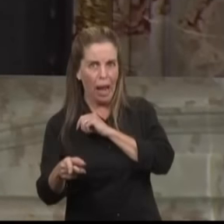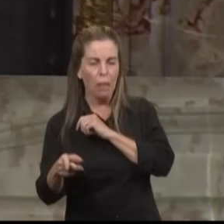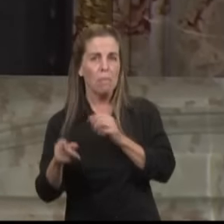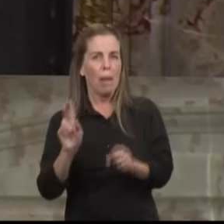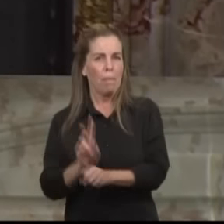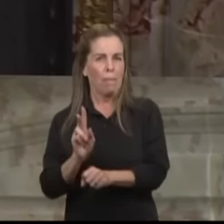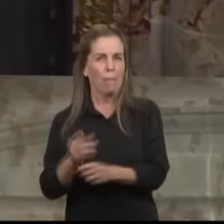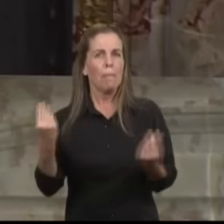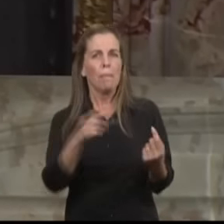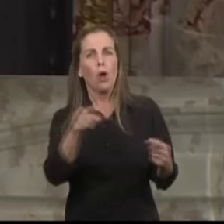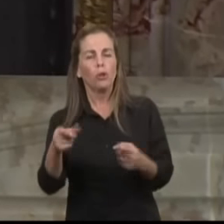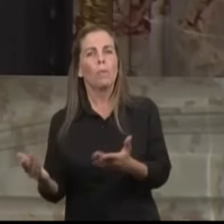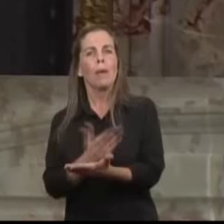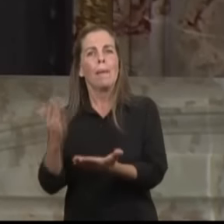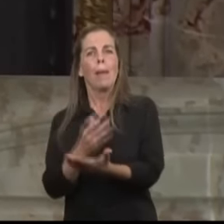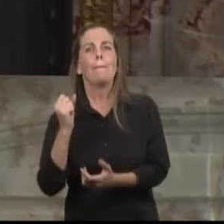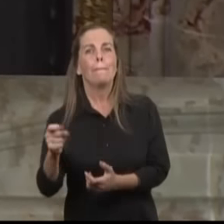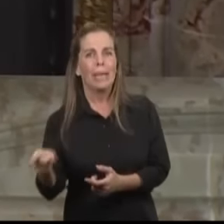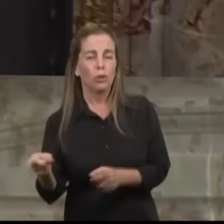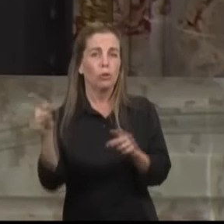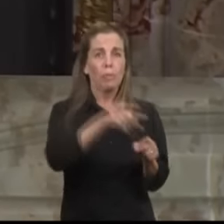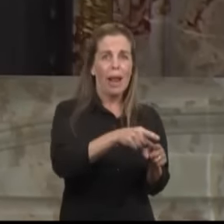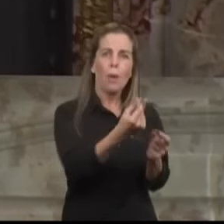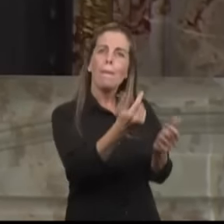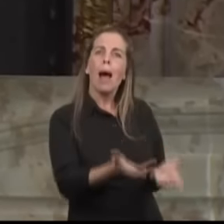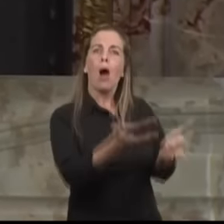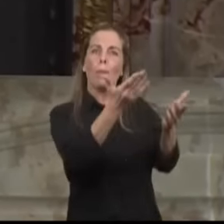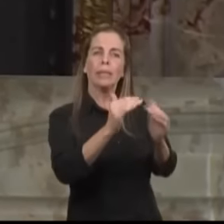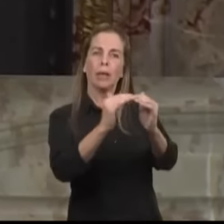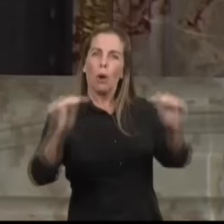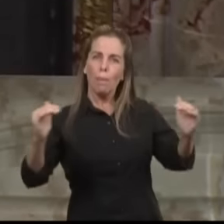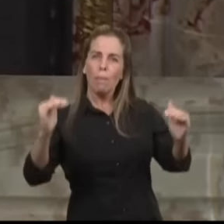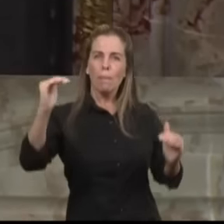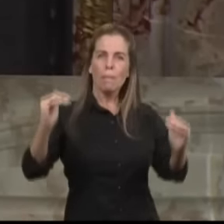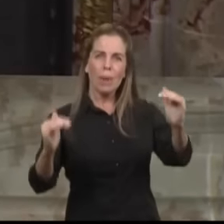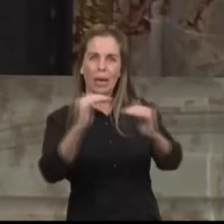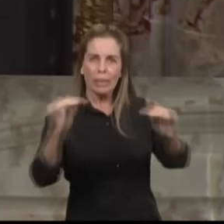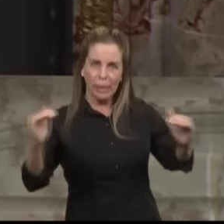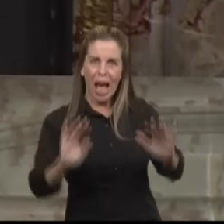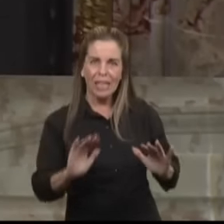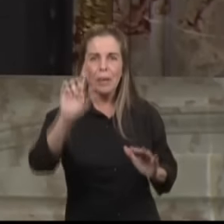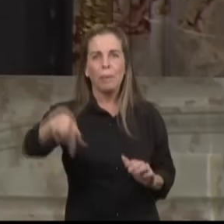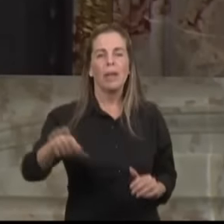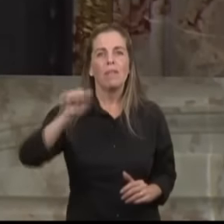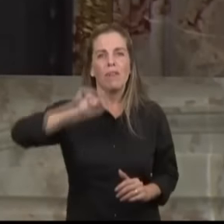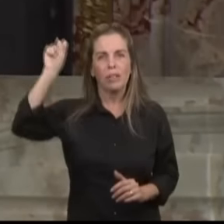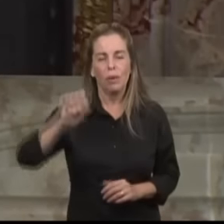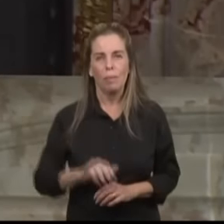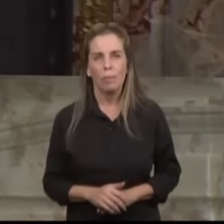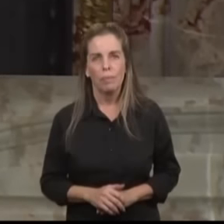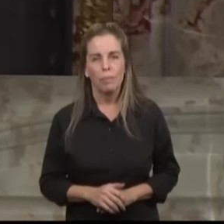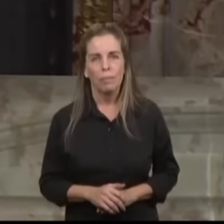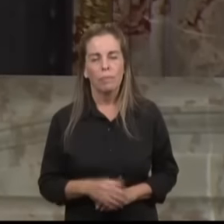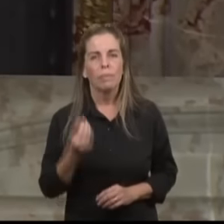B, emita dinero haciendo subir el precio de A más que proporcionalmente y dando lugar a la inflación.